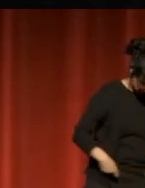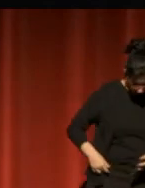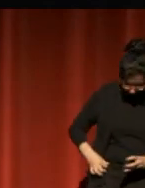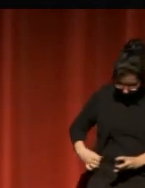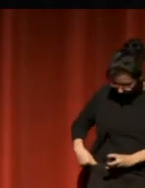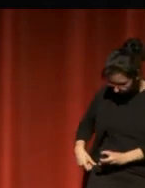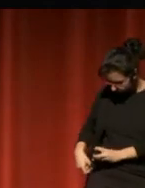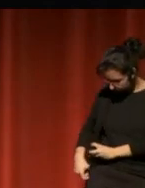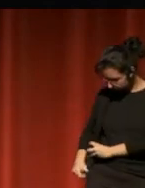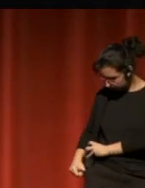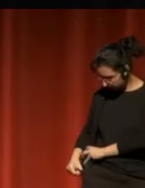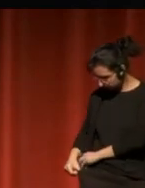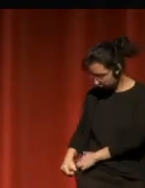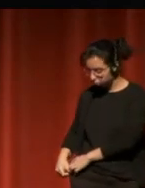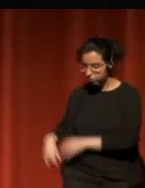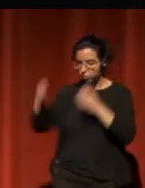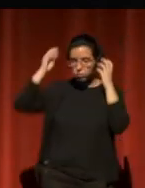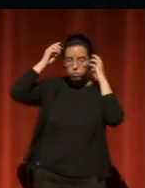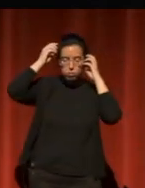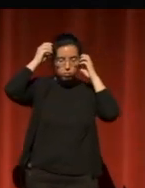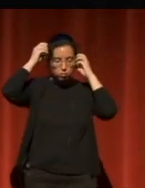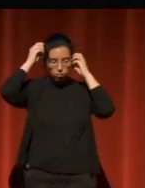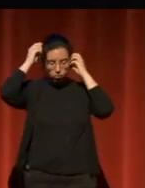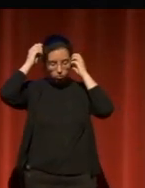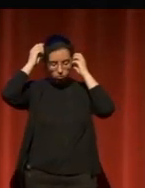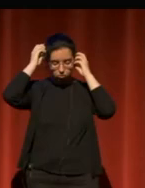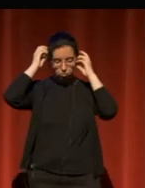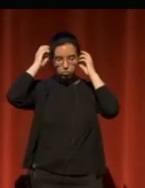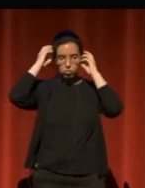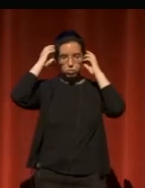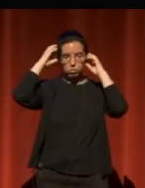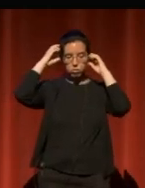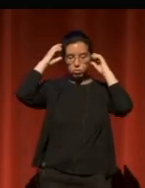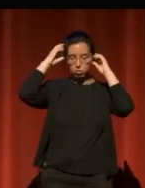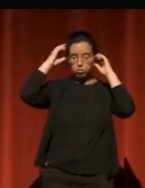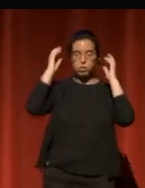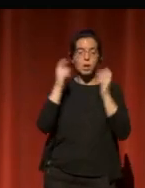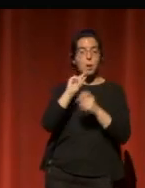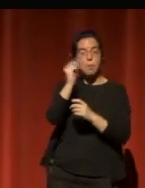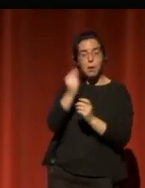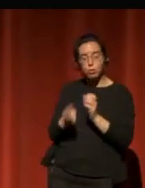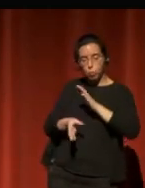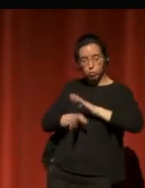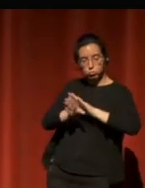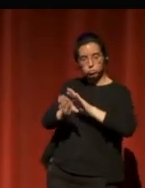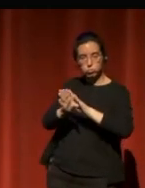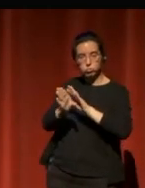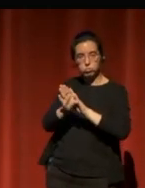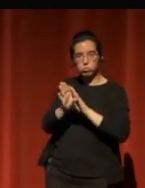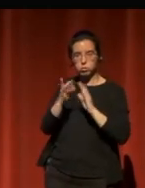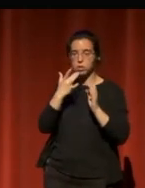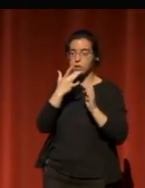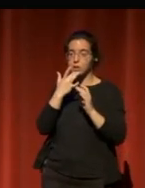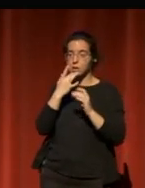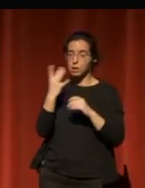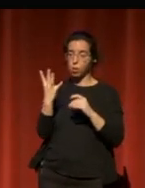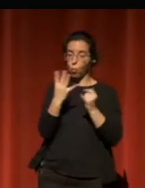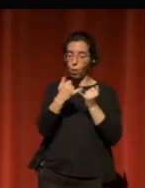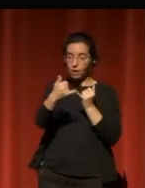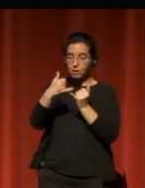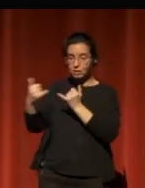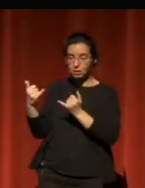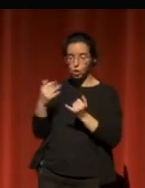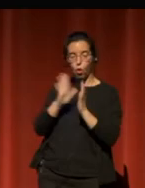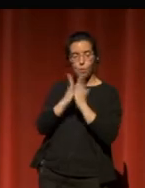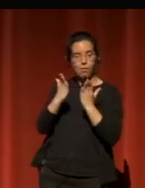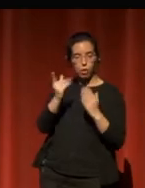personal cualificado, unas horas de apertura y un presupuesto continuado. Sin esos cuatro ejes, eso ya no es una biblioteca.